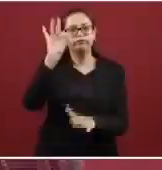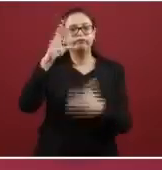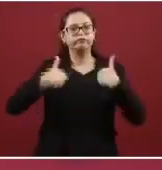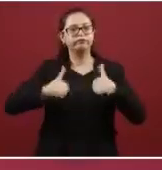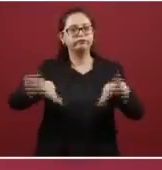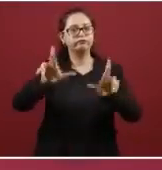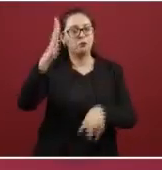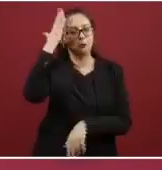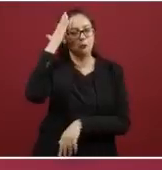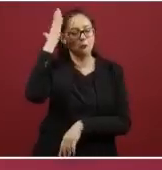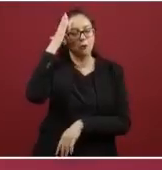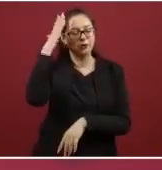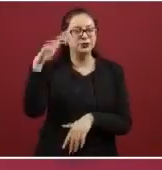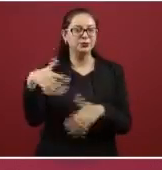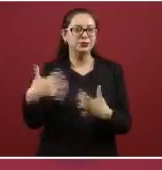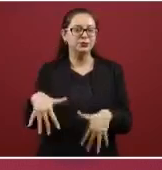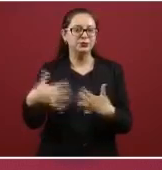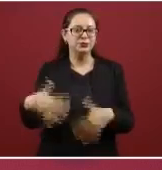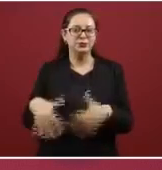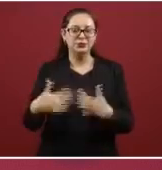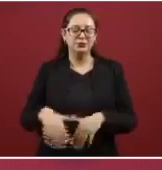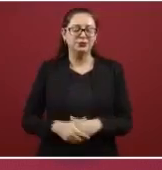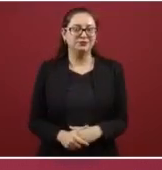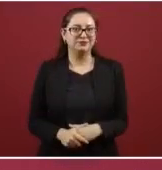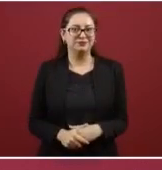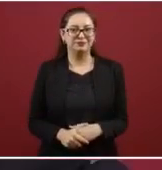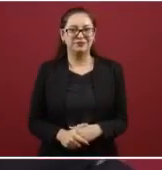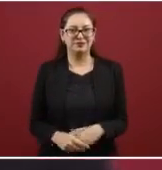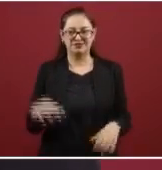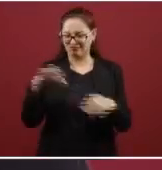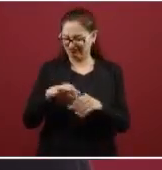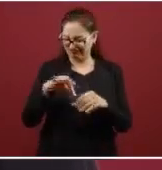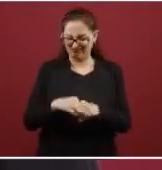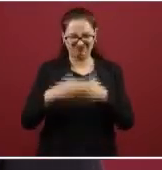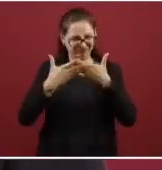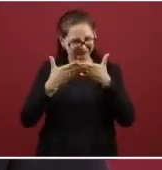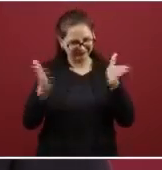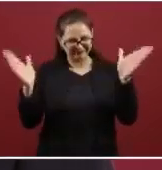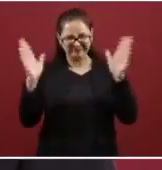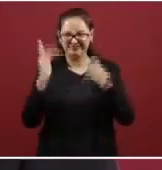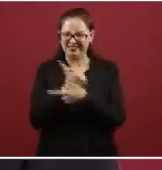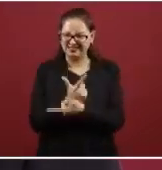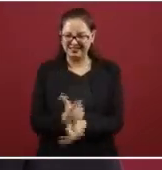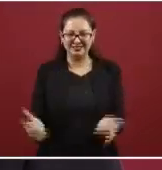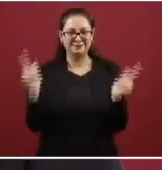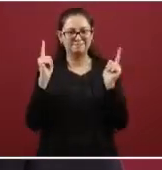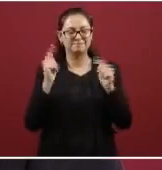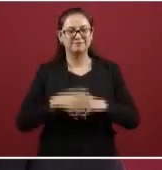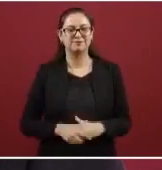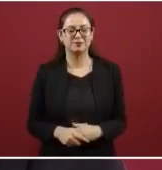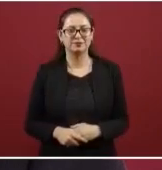sus dirigentes en elección abierta, libre,